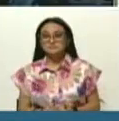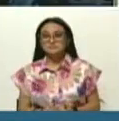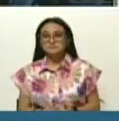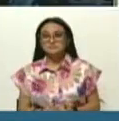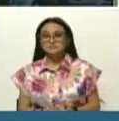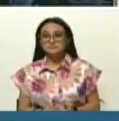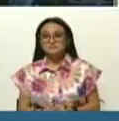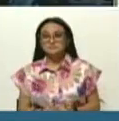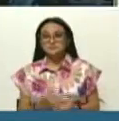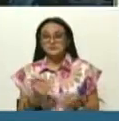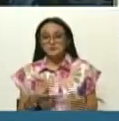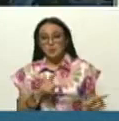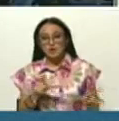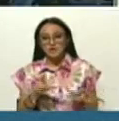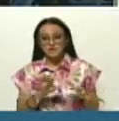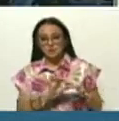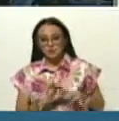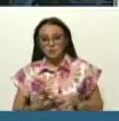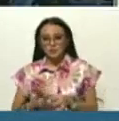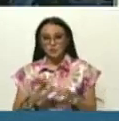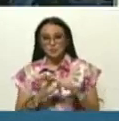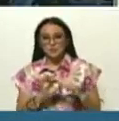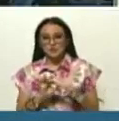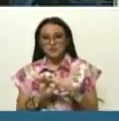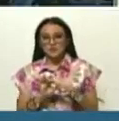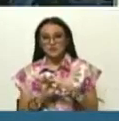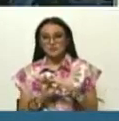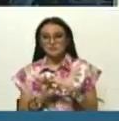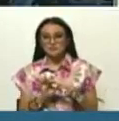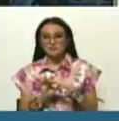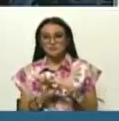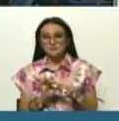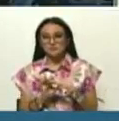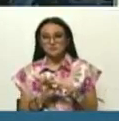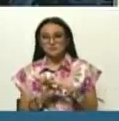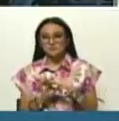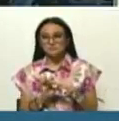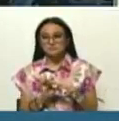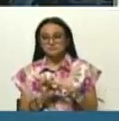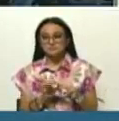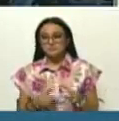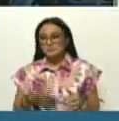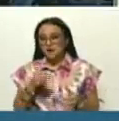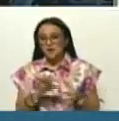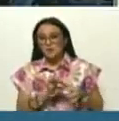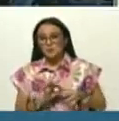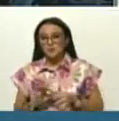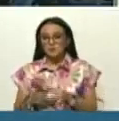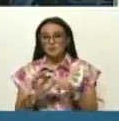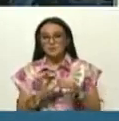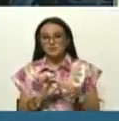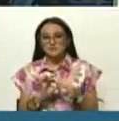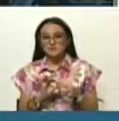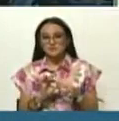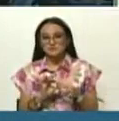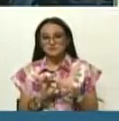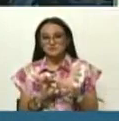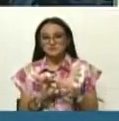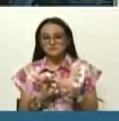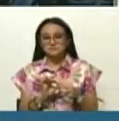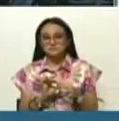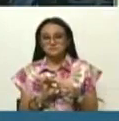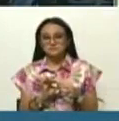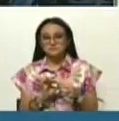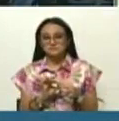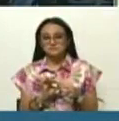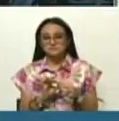Estamos listos y unidos. Más unidos que nunca. Una sólida roca